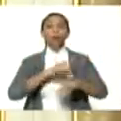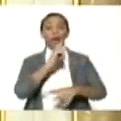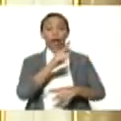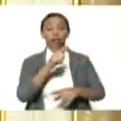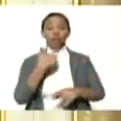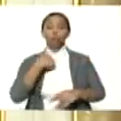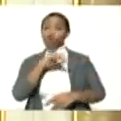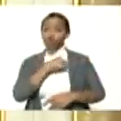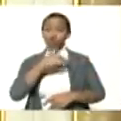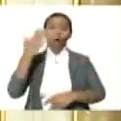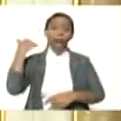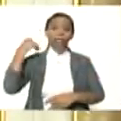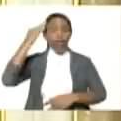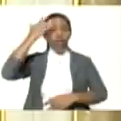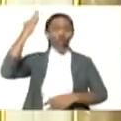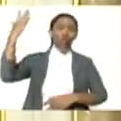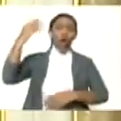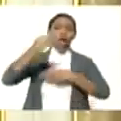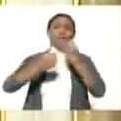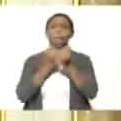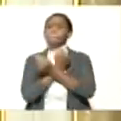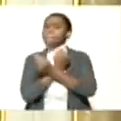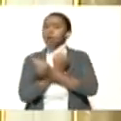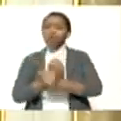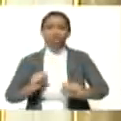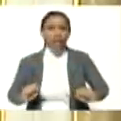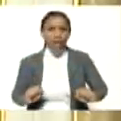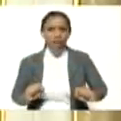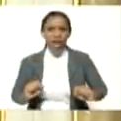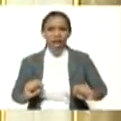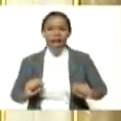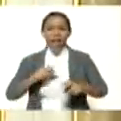era posible hacer una revolución profunda.